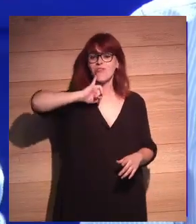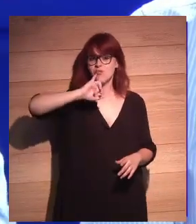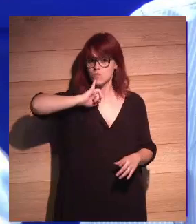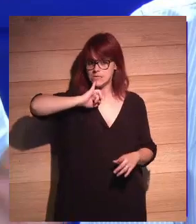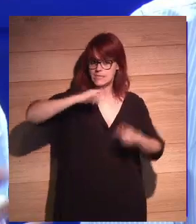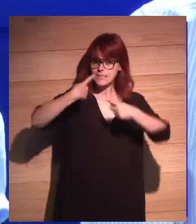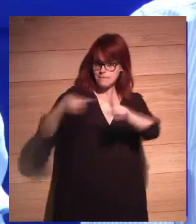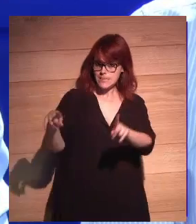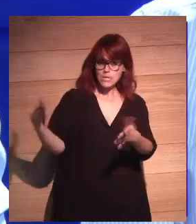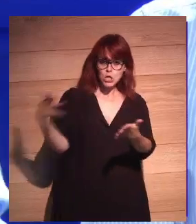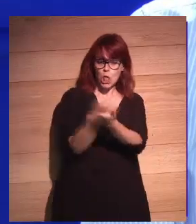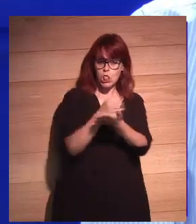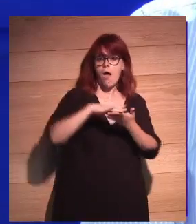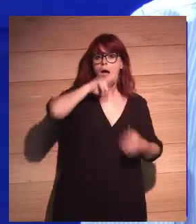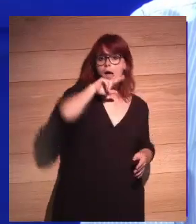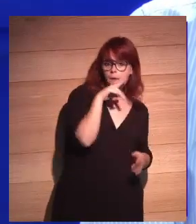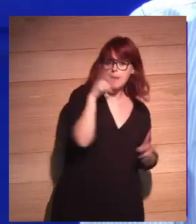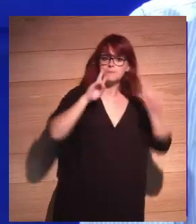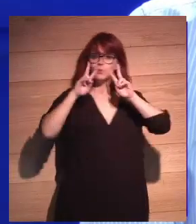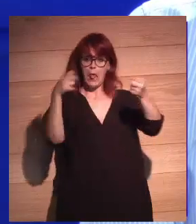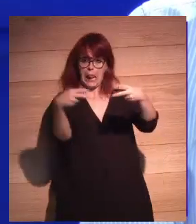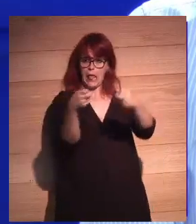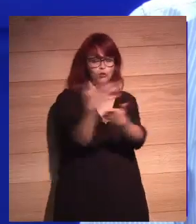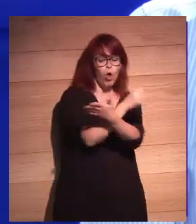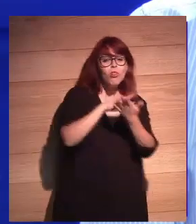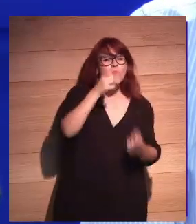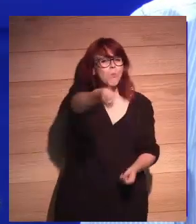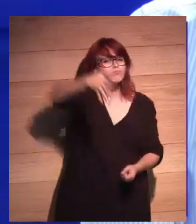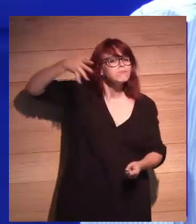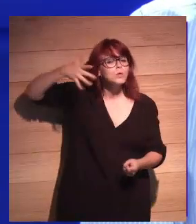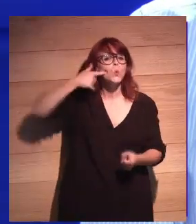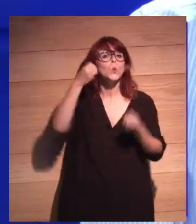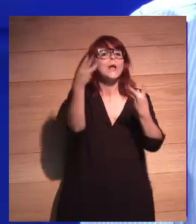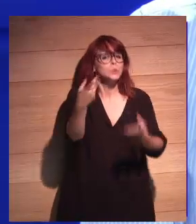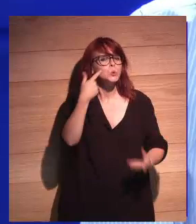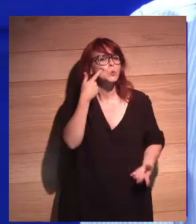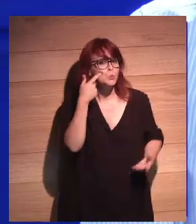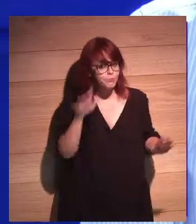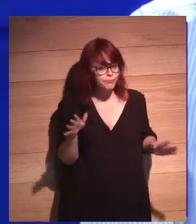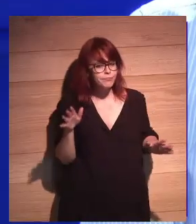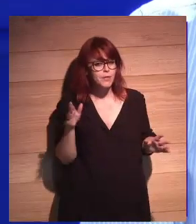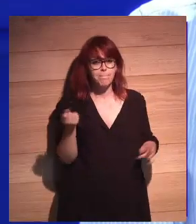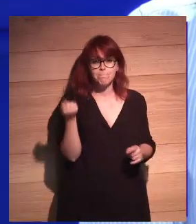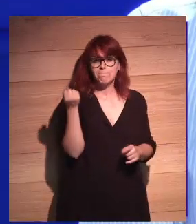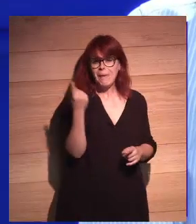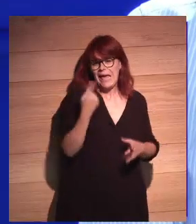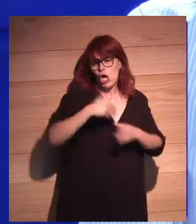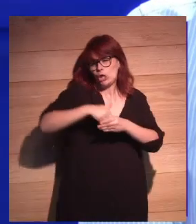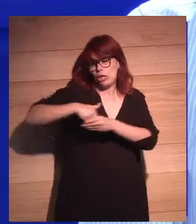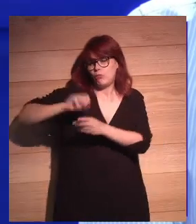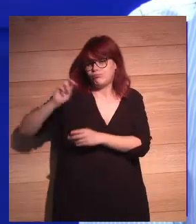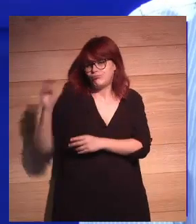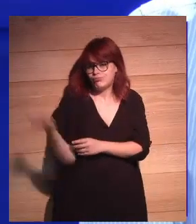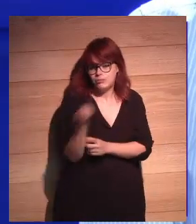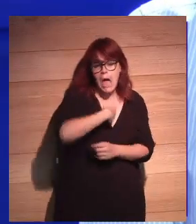idiomas, todo locutado y visual. Imaginaros el coste de ese contenido, ¿vale? Se hicieron miles de contenidos en todo el